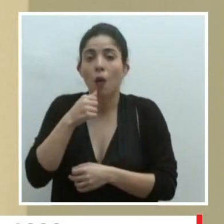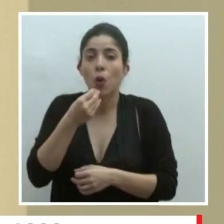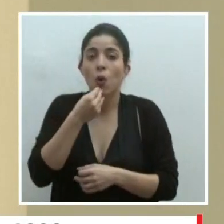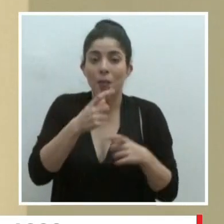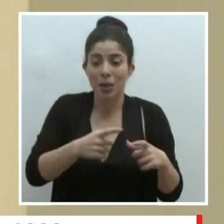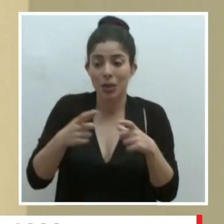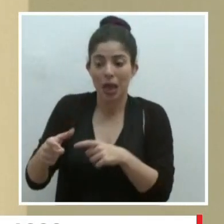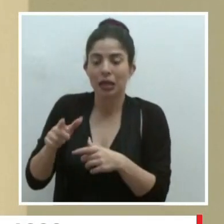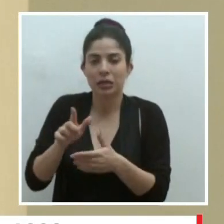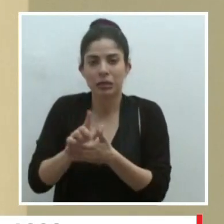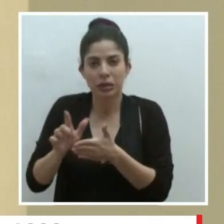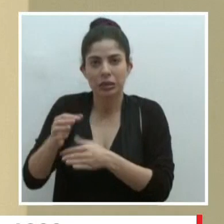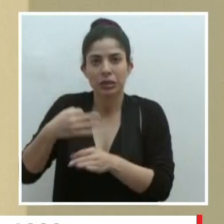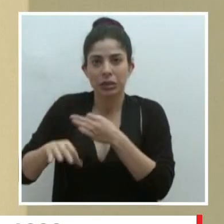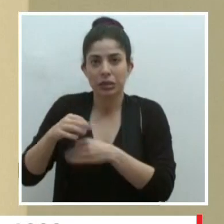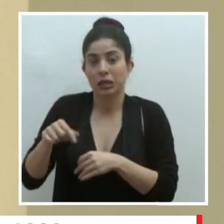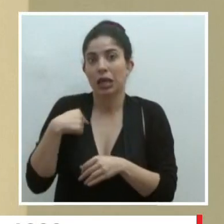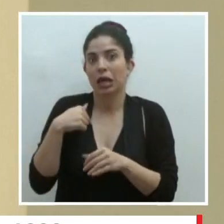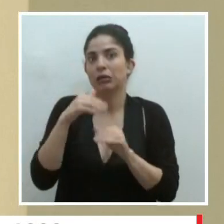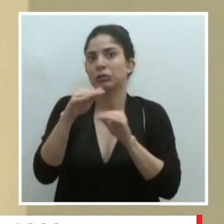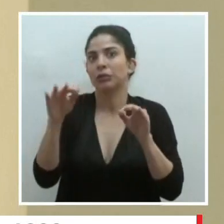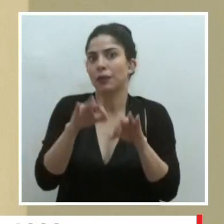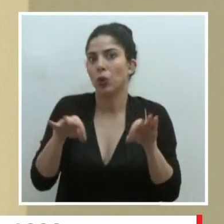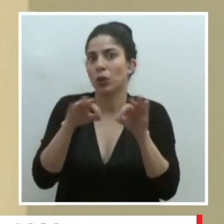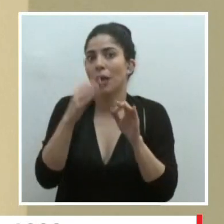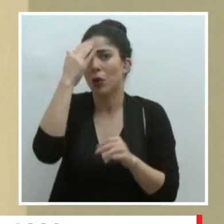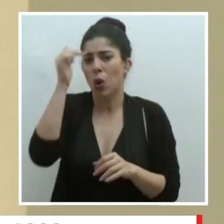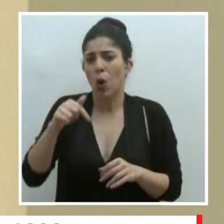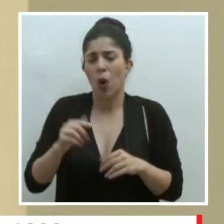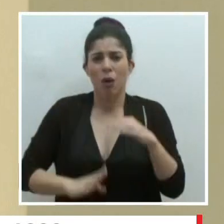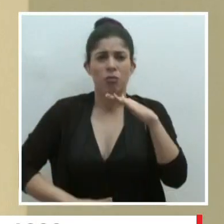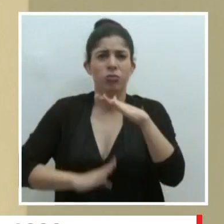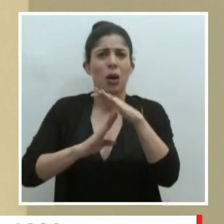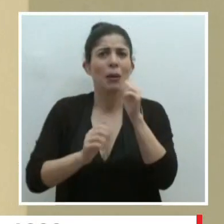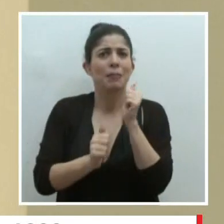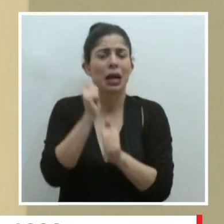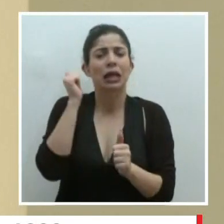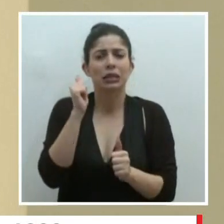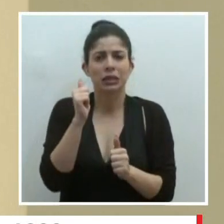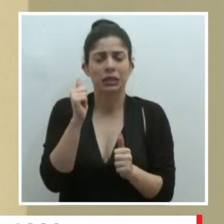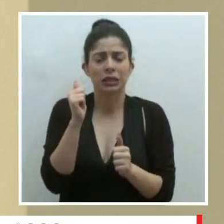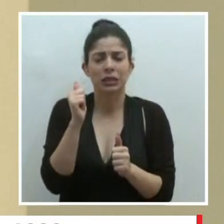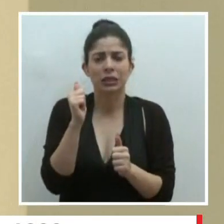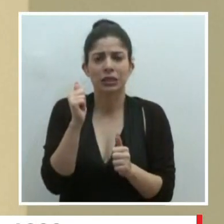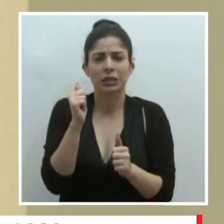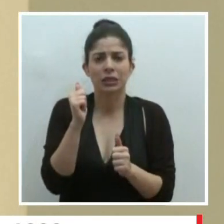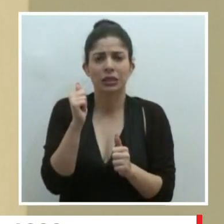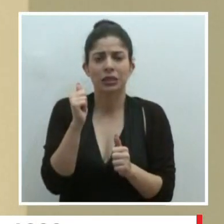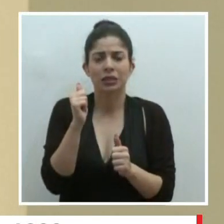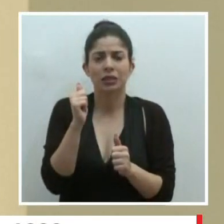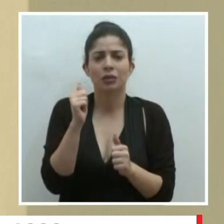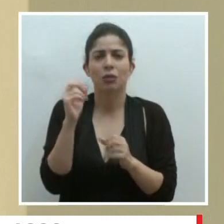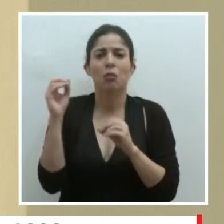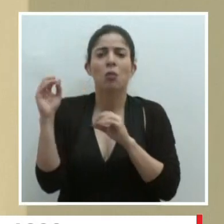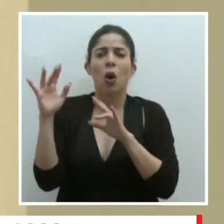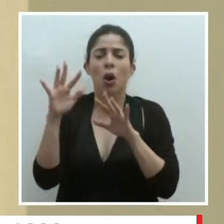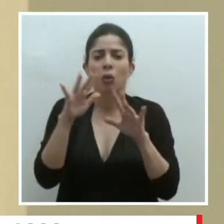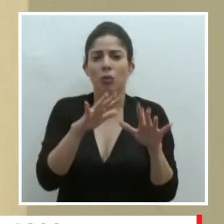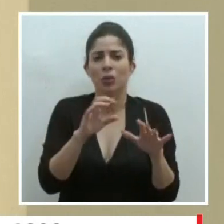que es un comercial válido porque hoy tenemos justamente, parece el pico más importante en lo que es la influencia de los